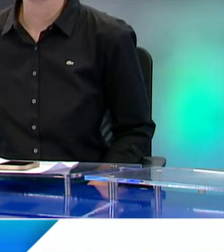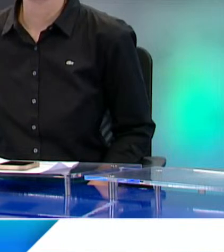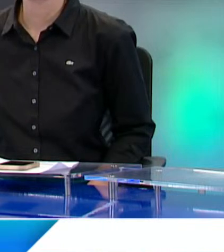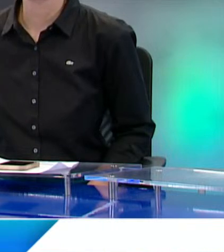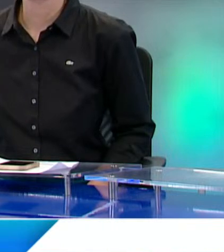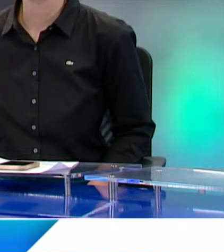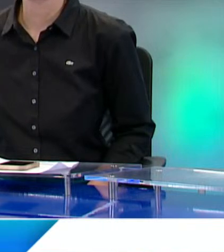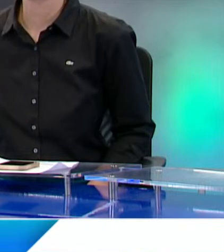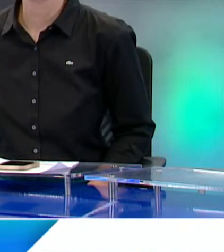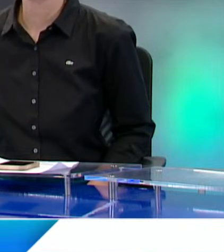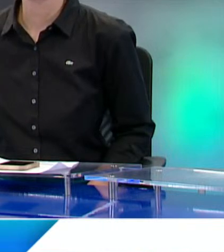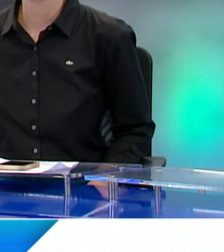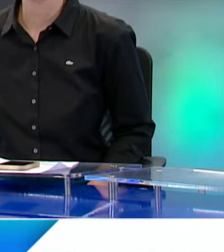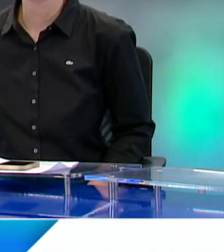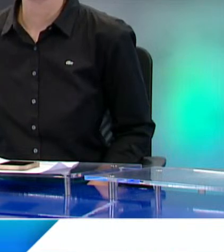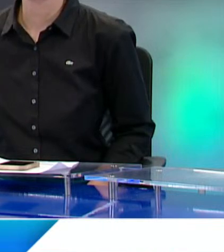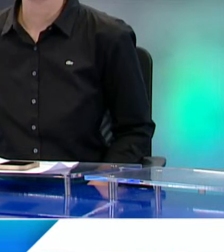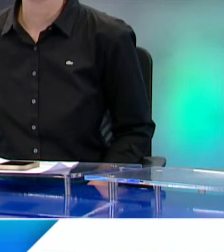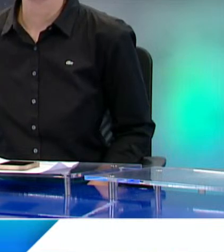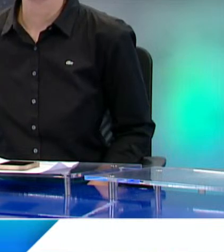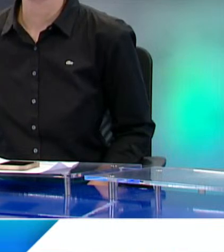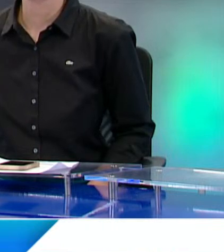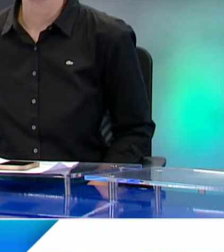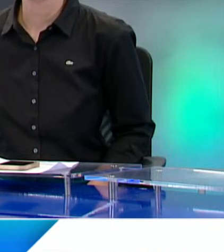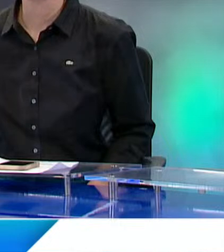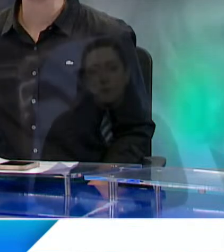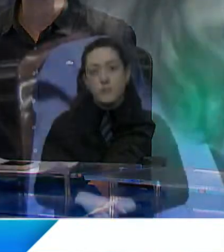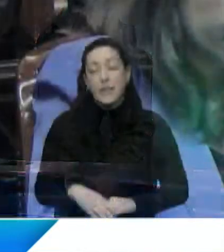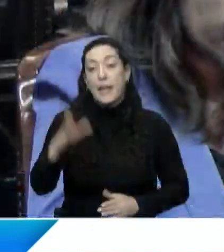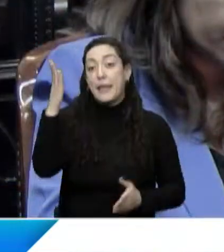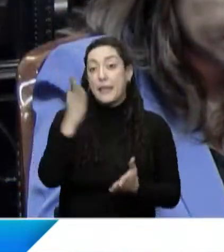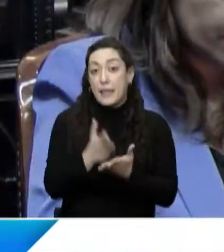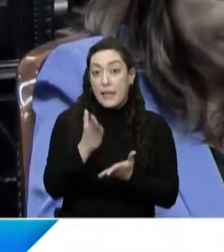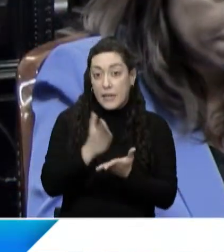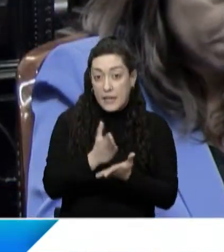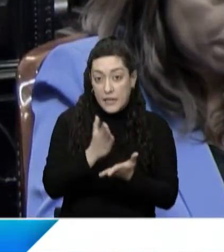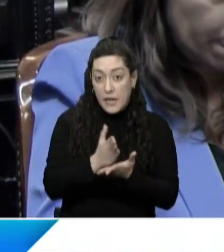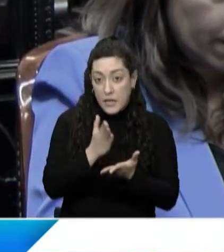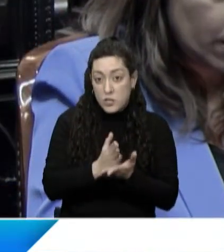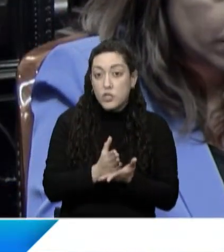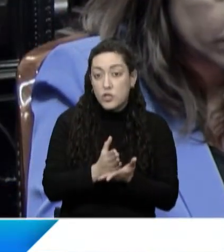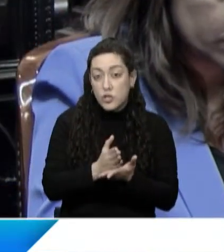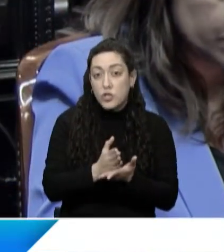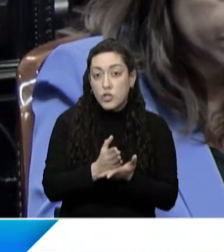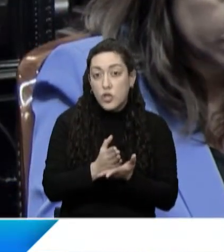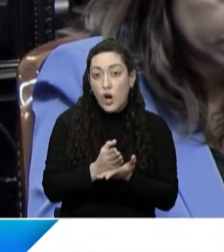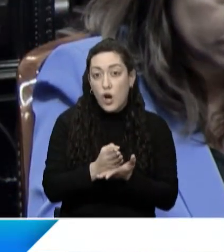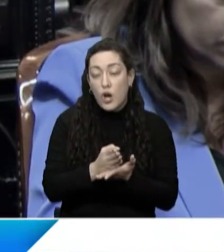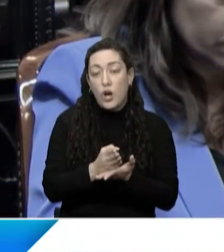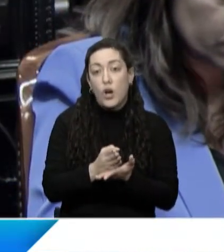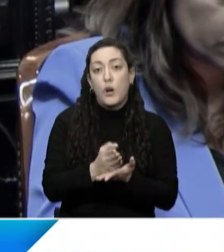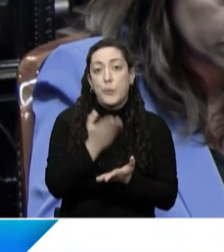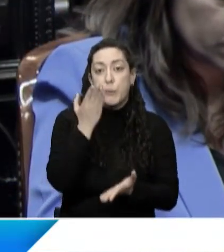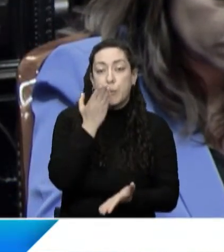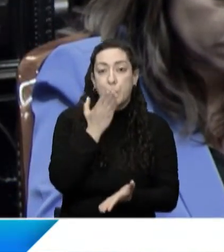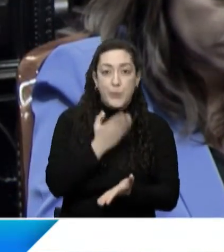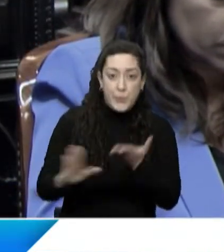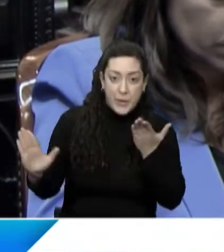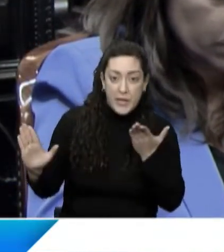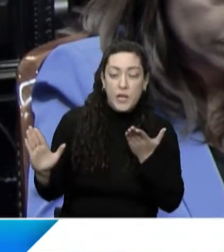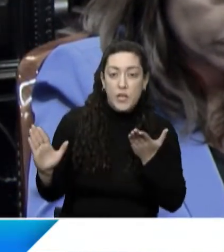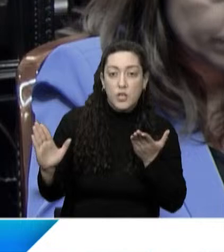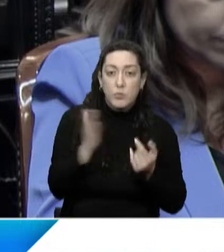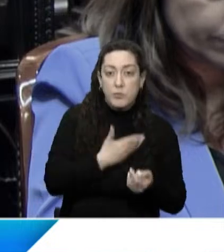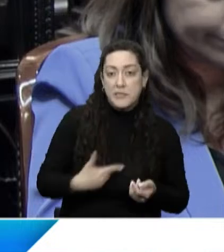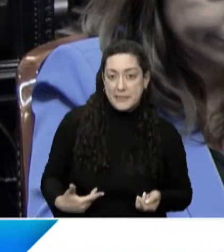Cívica Radical, en el recinto de esta manera. Tiene derecho a vetar el